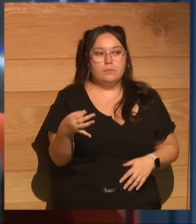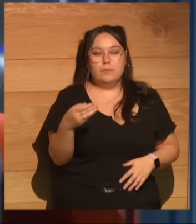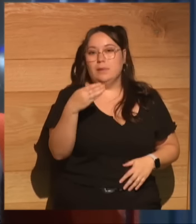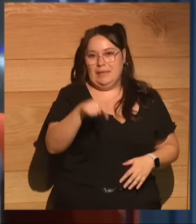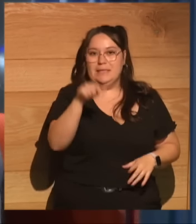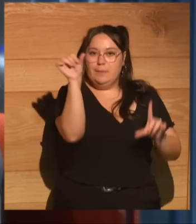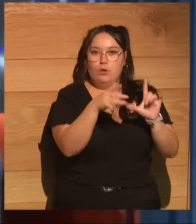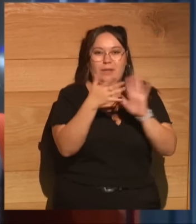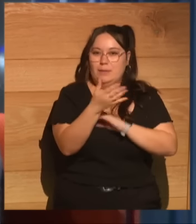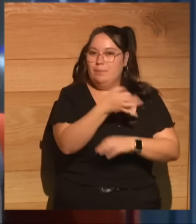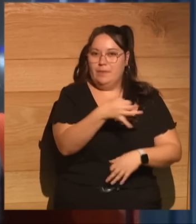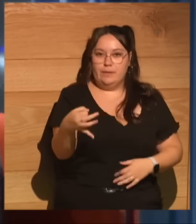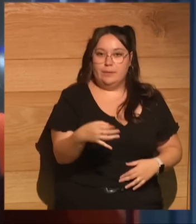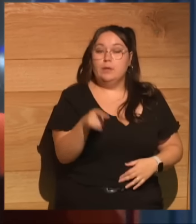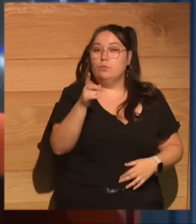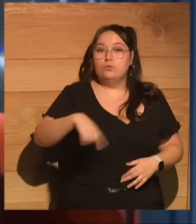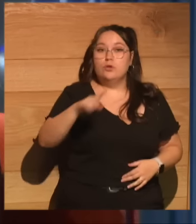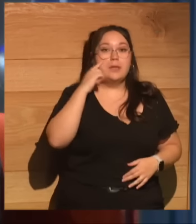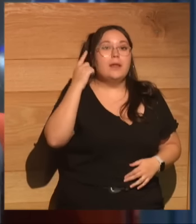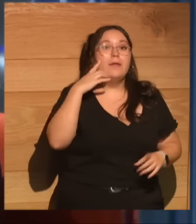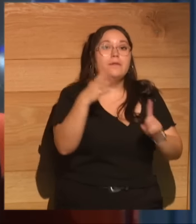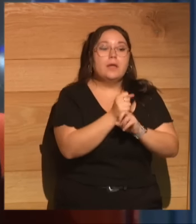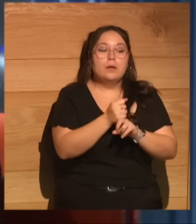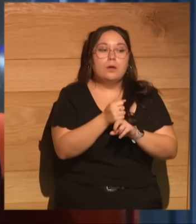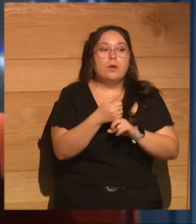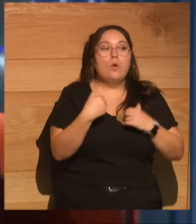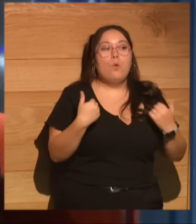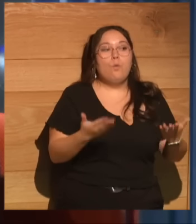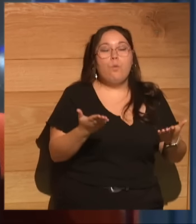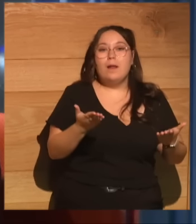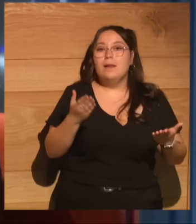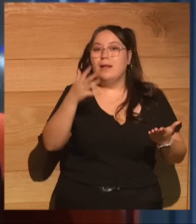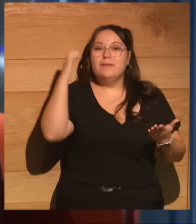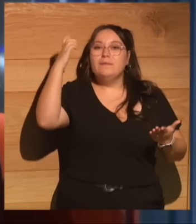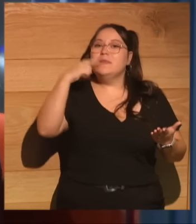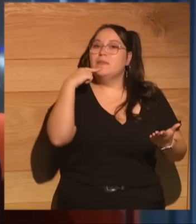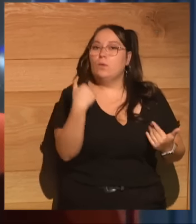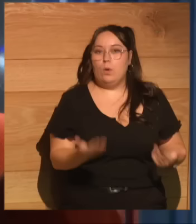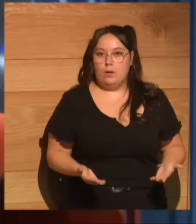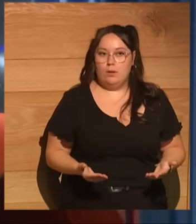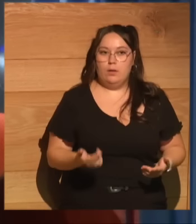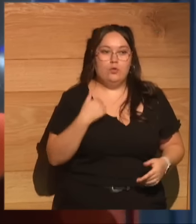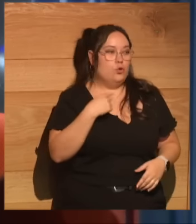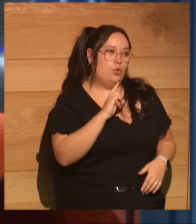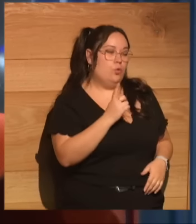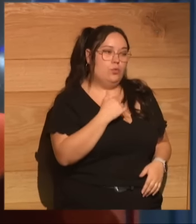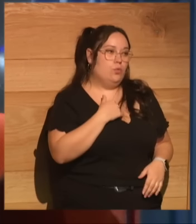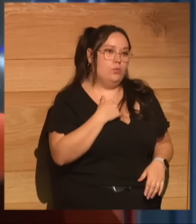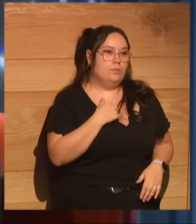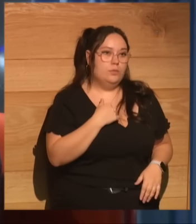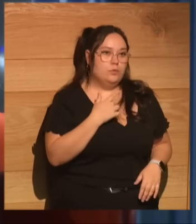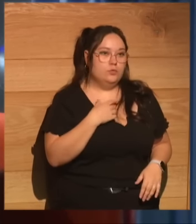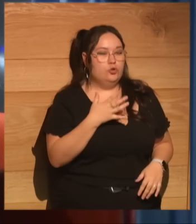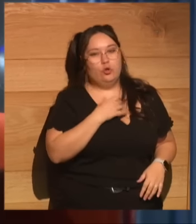Beetlejuice. Y tenéis que adivinar... ¿Cuál de ellas es tuya? Es de Tim Burton. Ah, es de Tim Burton. No, yo no tendría, no,